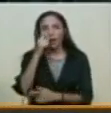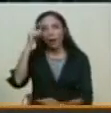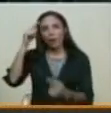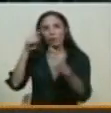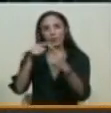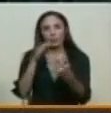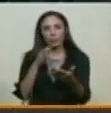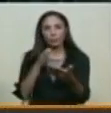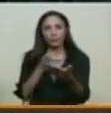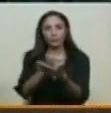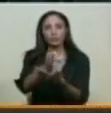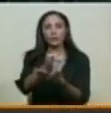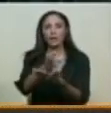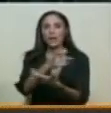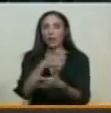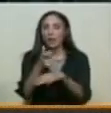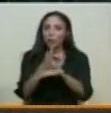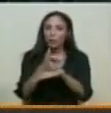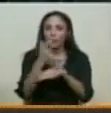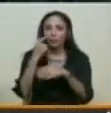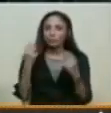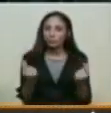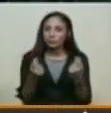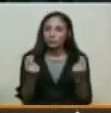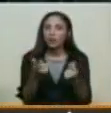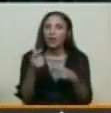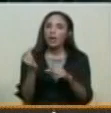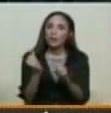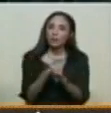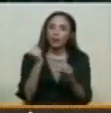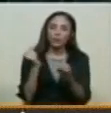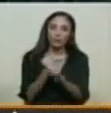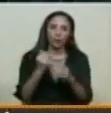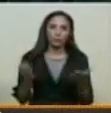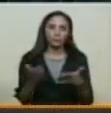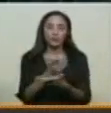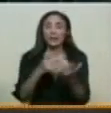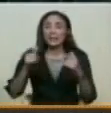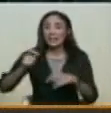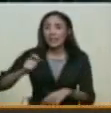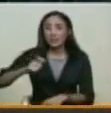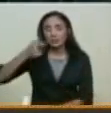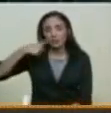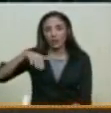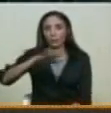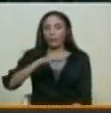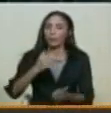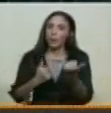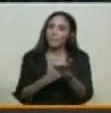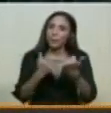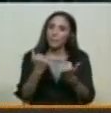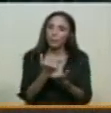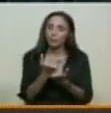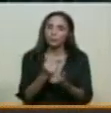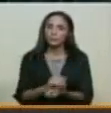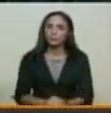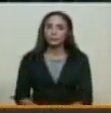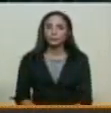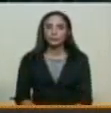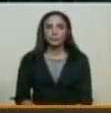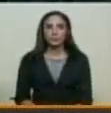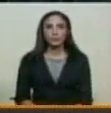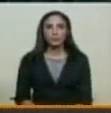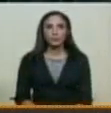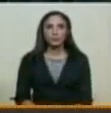con mayor eficiencia, con mayor respuesta en la acción y en las necesidades del pueblo de Venezuela. Un sistema también